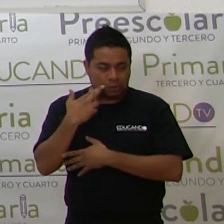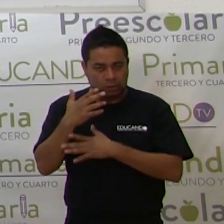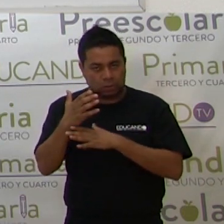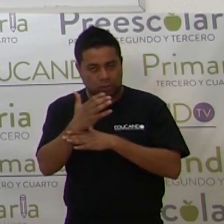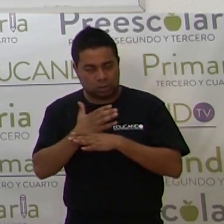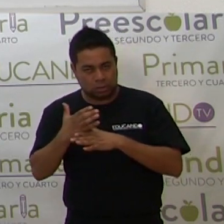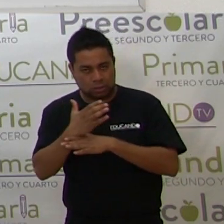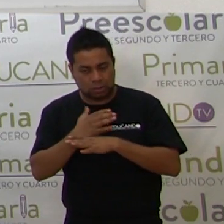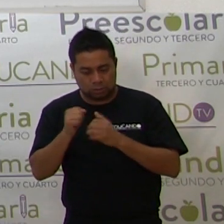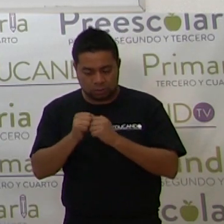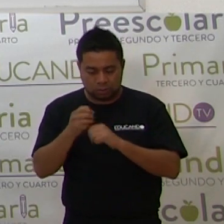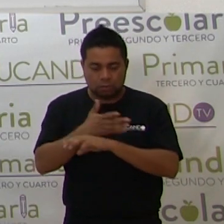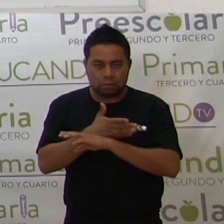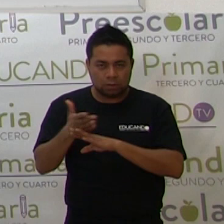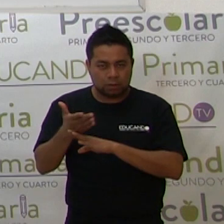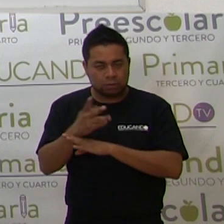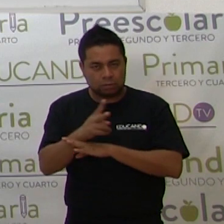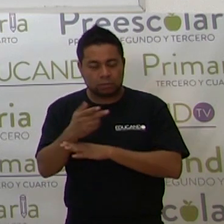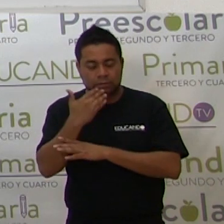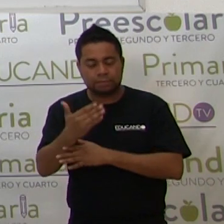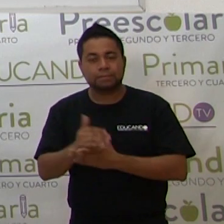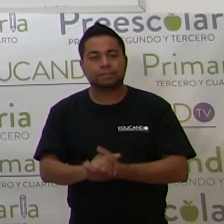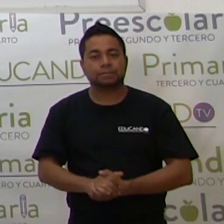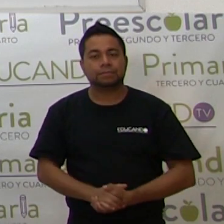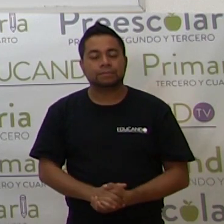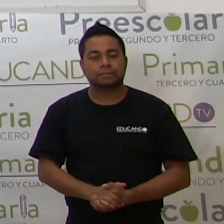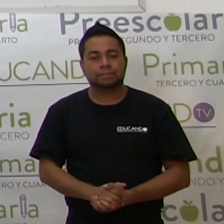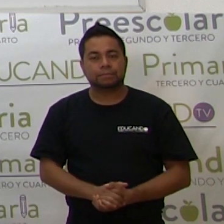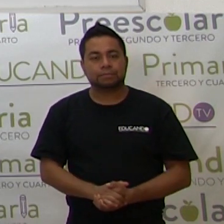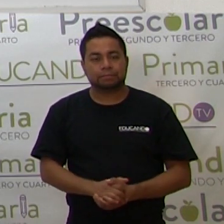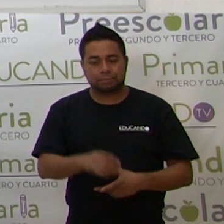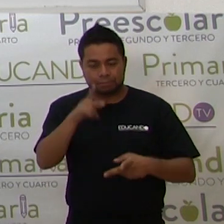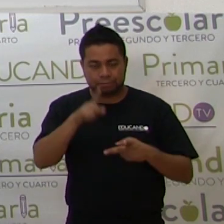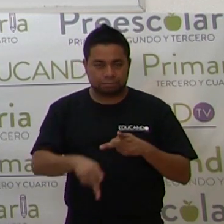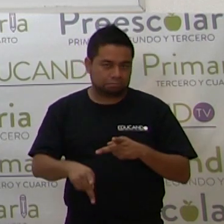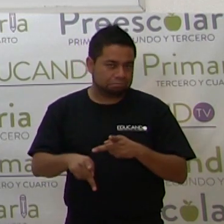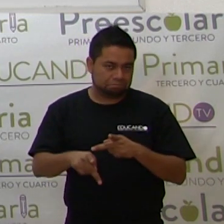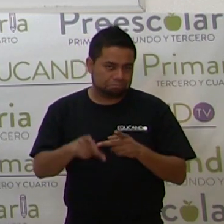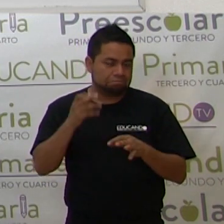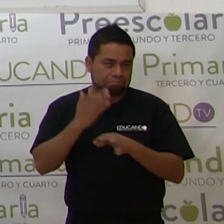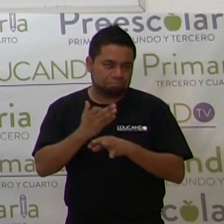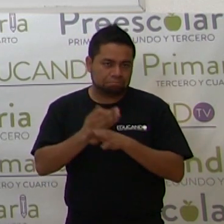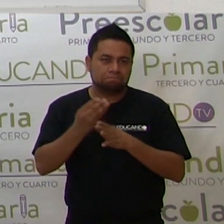cafés con blanco. ¿Bien? Hasta ahí vamos a quedar en